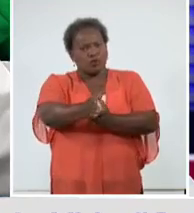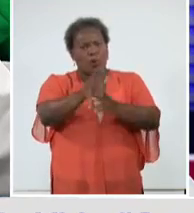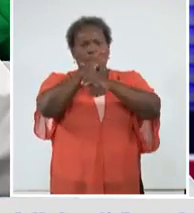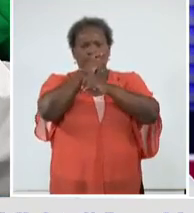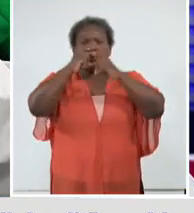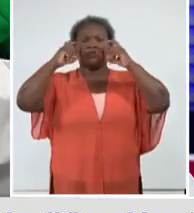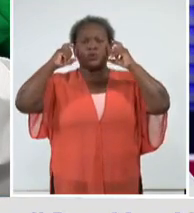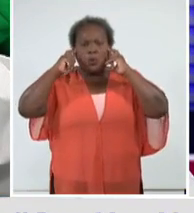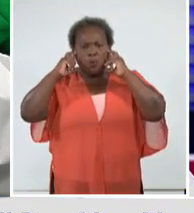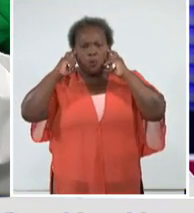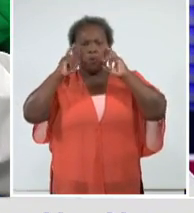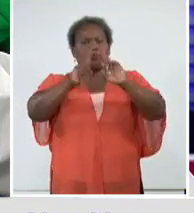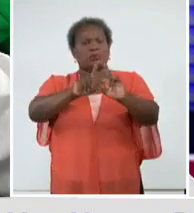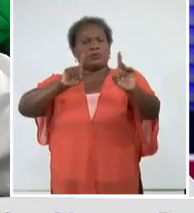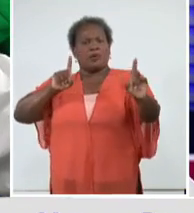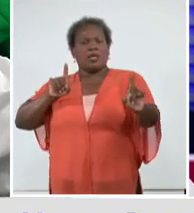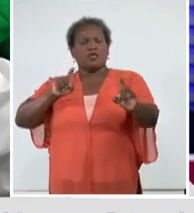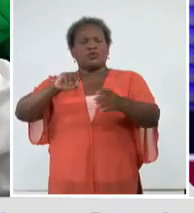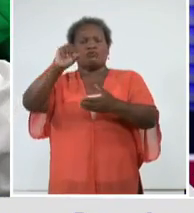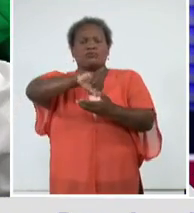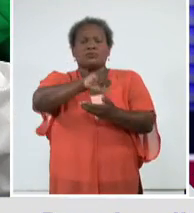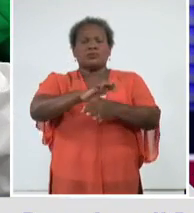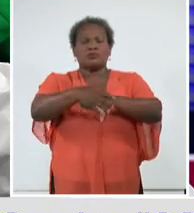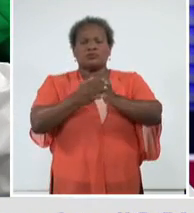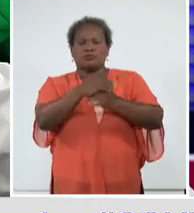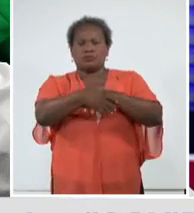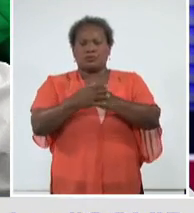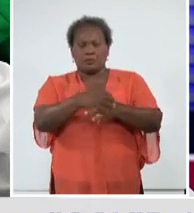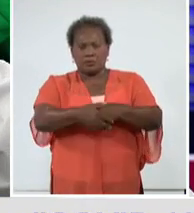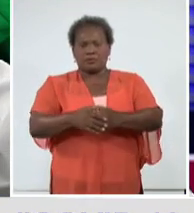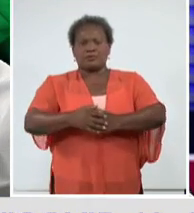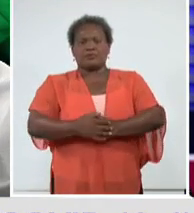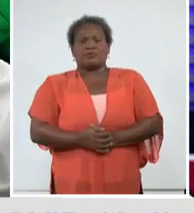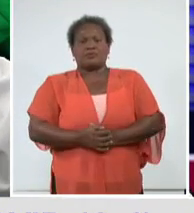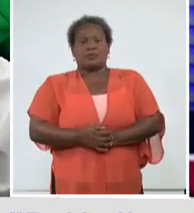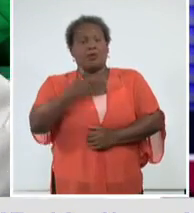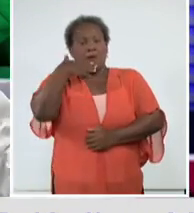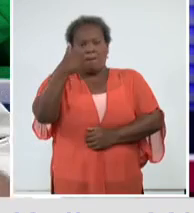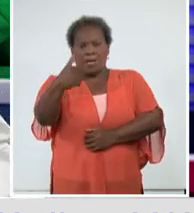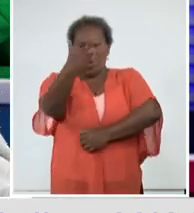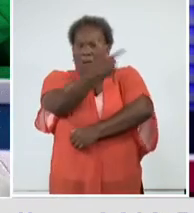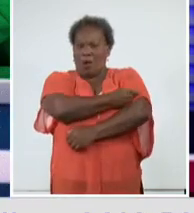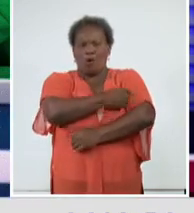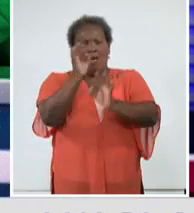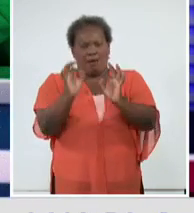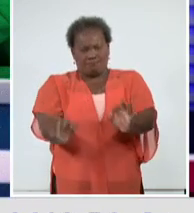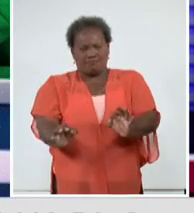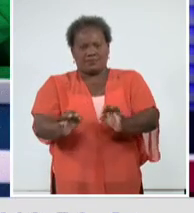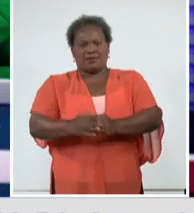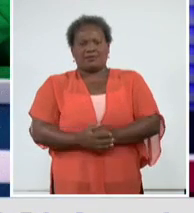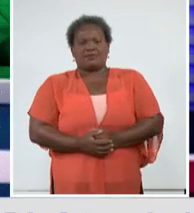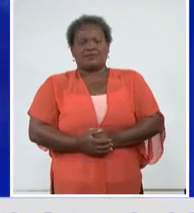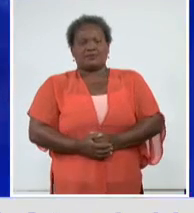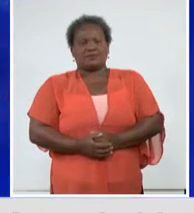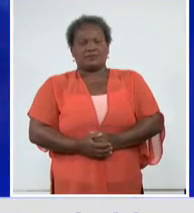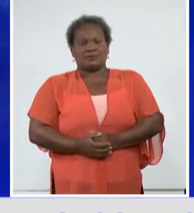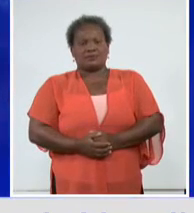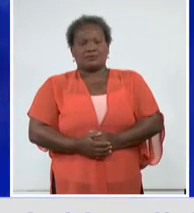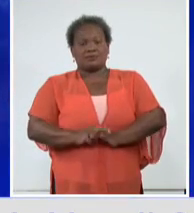distanciamiento, soluciones desinfectantes, que es la mejor vacuna que tenemos en estos momentos. Hasta aquí,